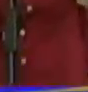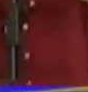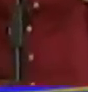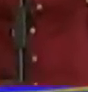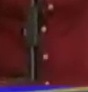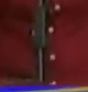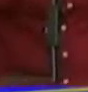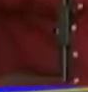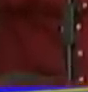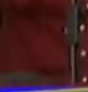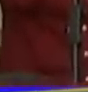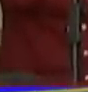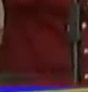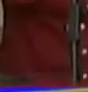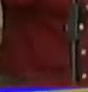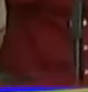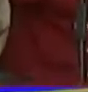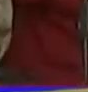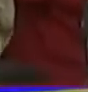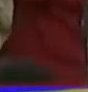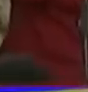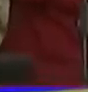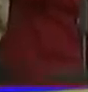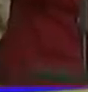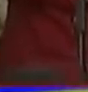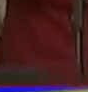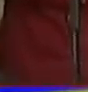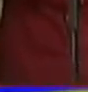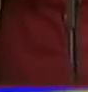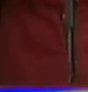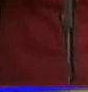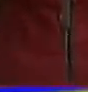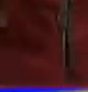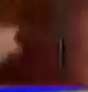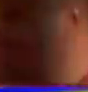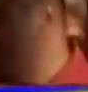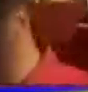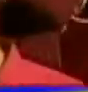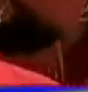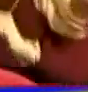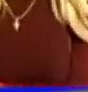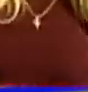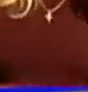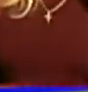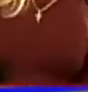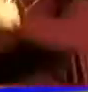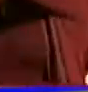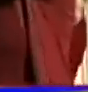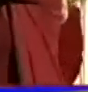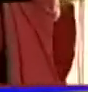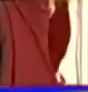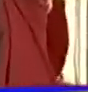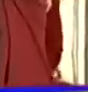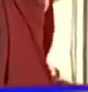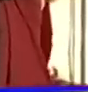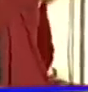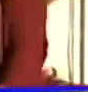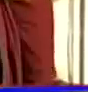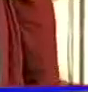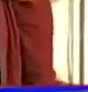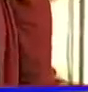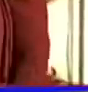bravos indios Caracas. Lejos en el horizonte se vieron tres carabelas